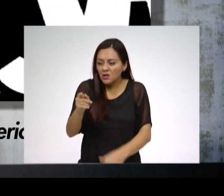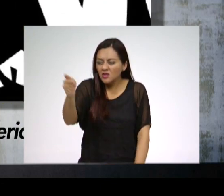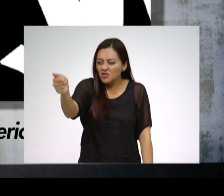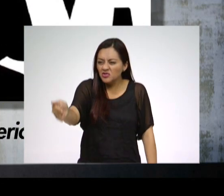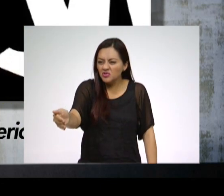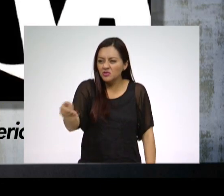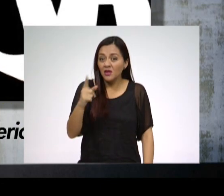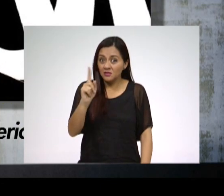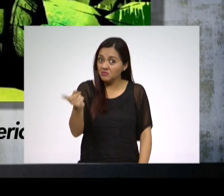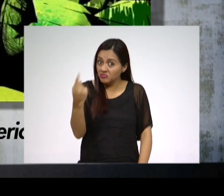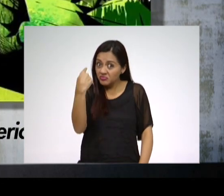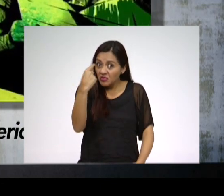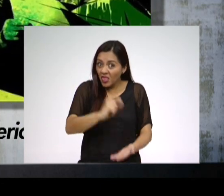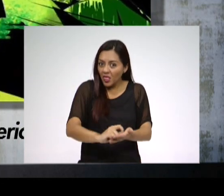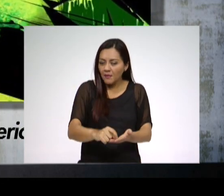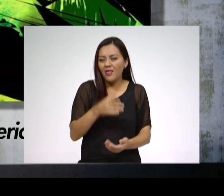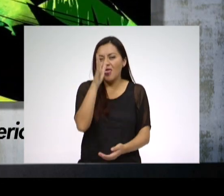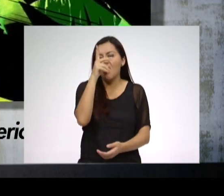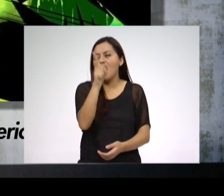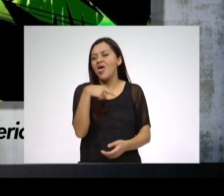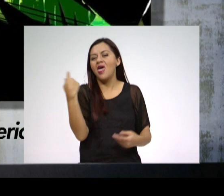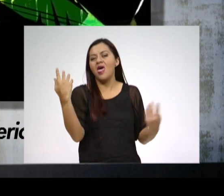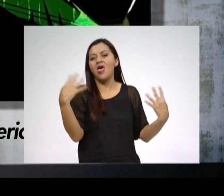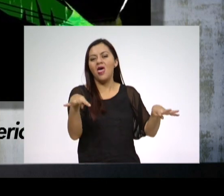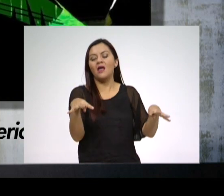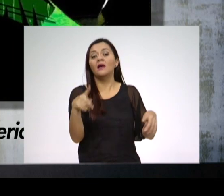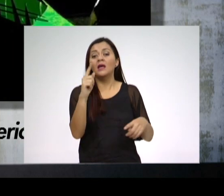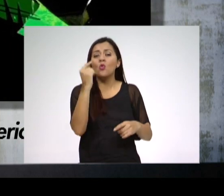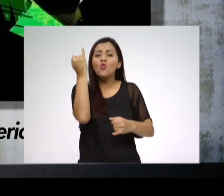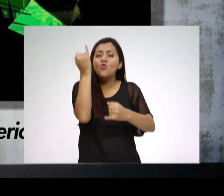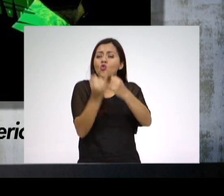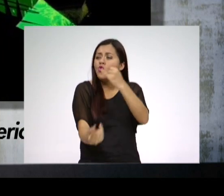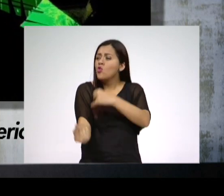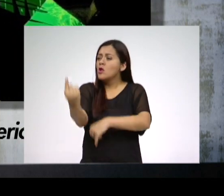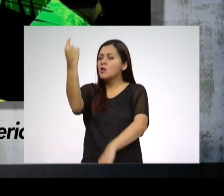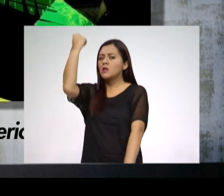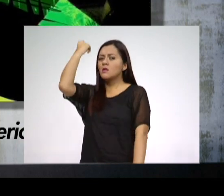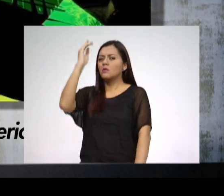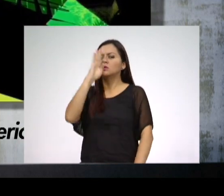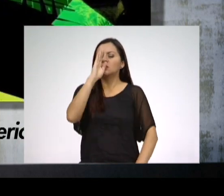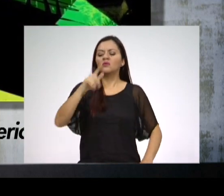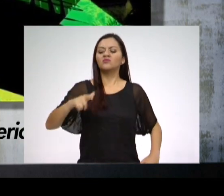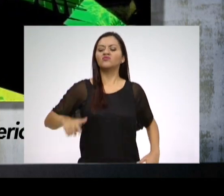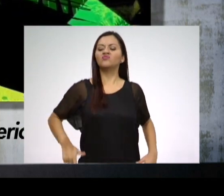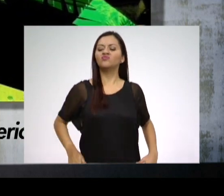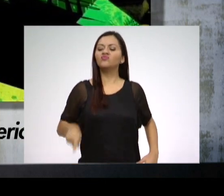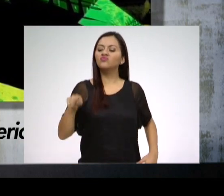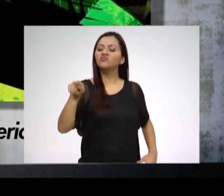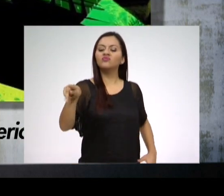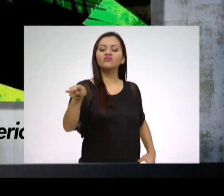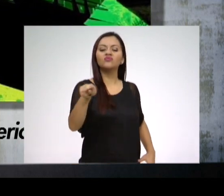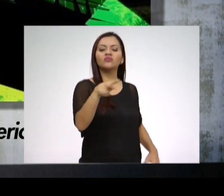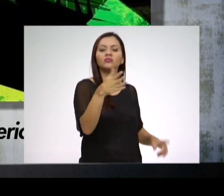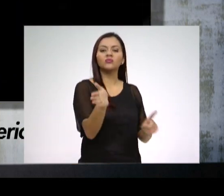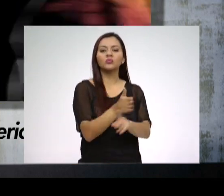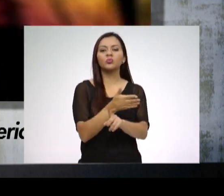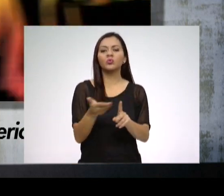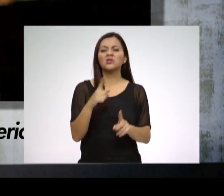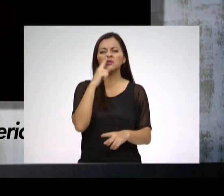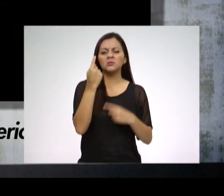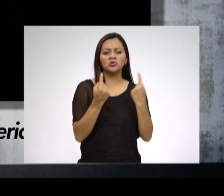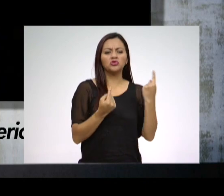me haces los deberes. Él se siente en la última banca, desafiante, burlón, siempre